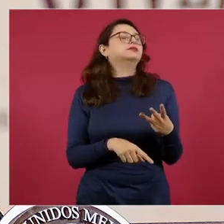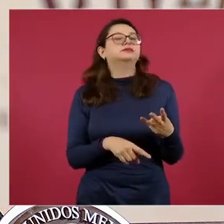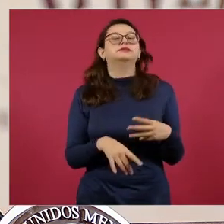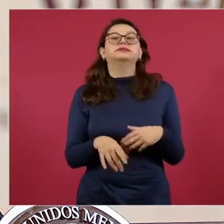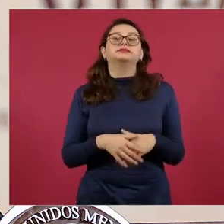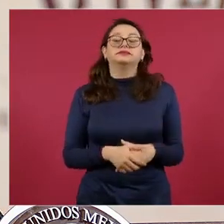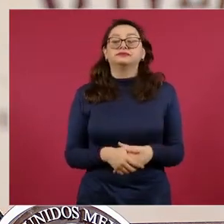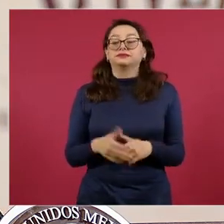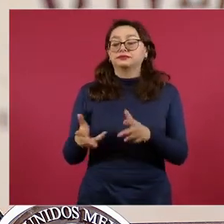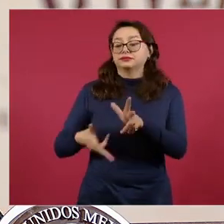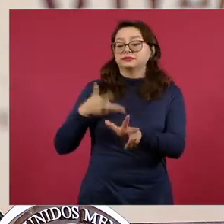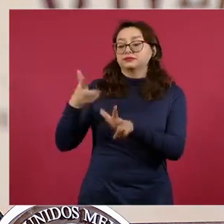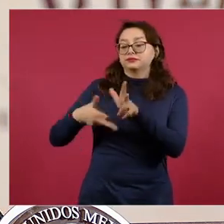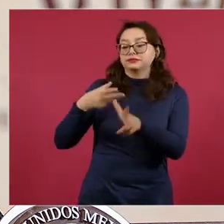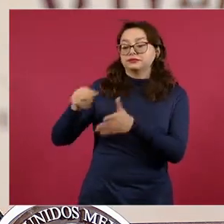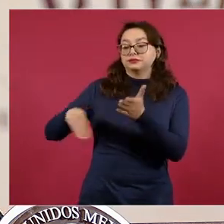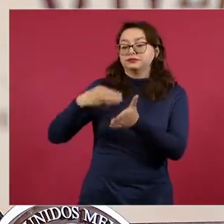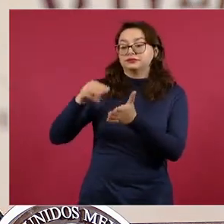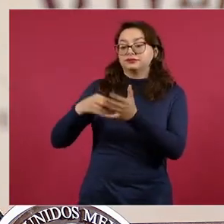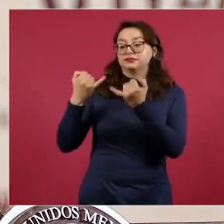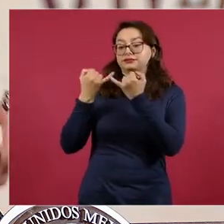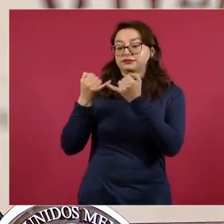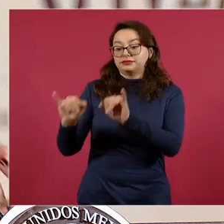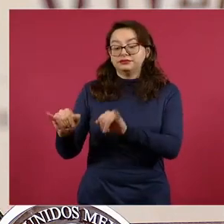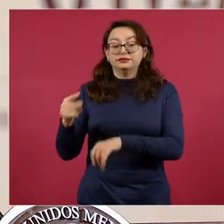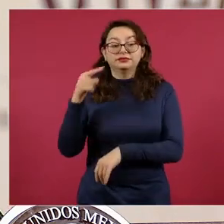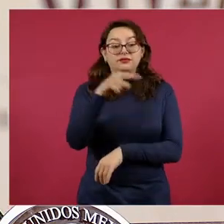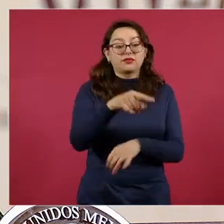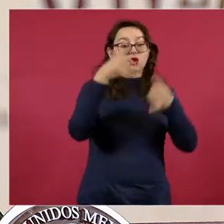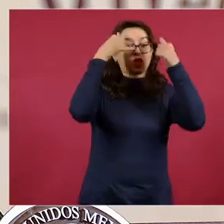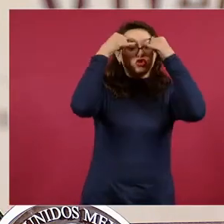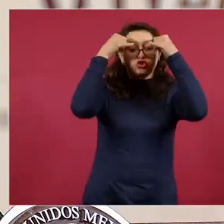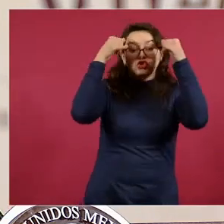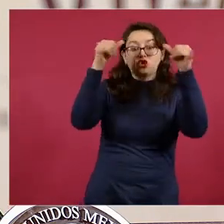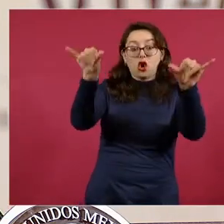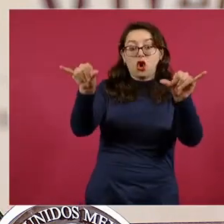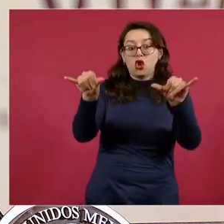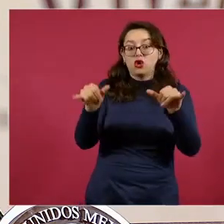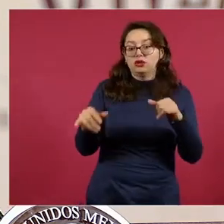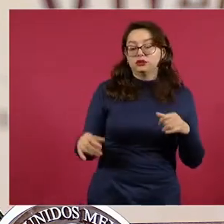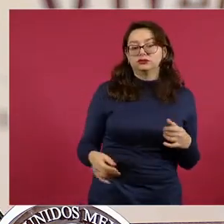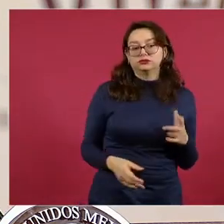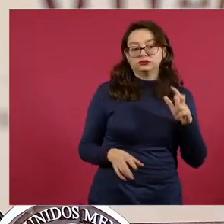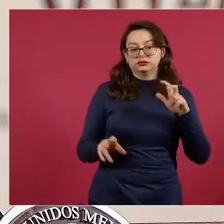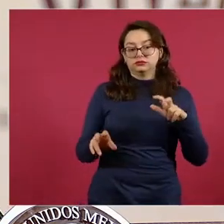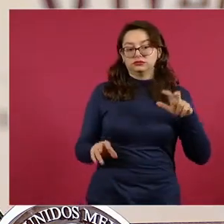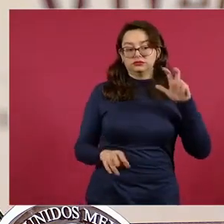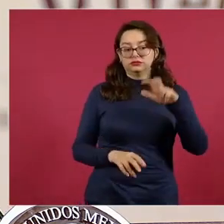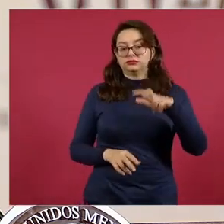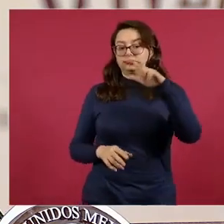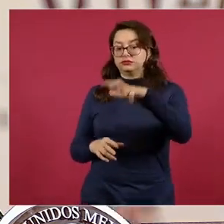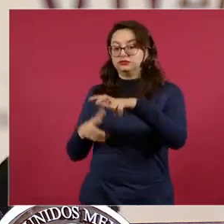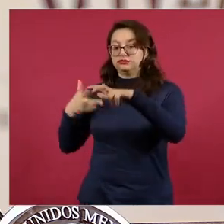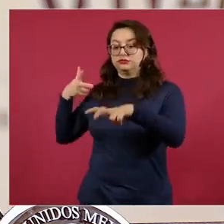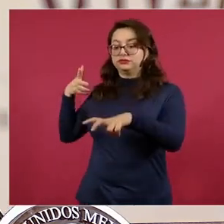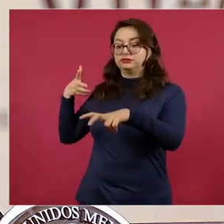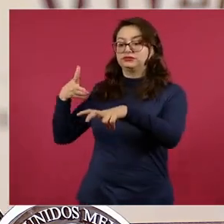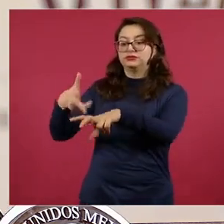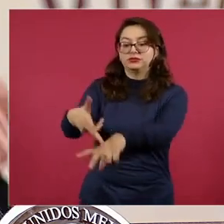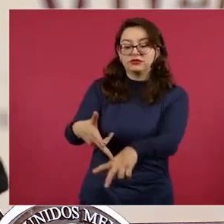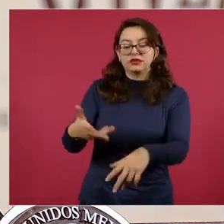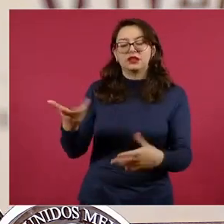ser inaugurado el Tren Maya, un toro se metió en las vías con el mensaje, vean nada más, todo